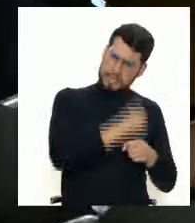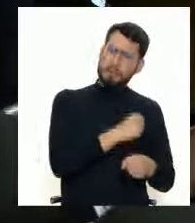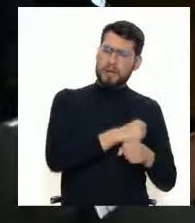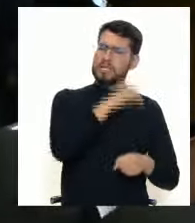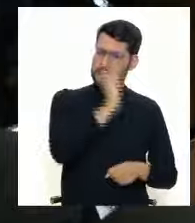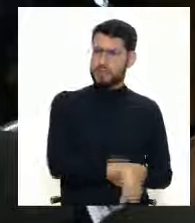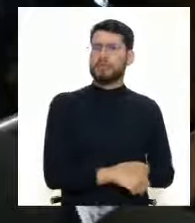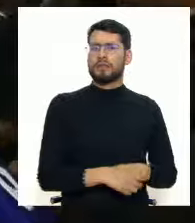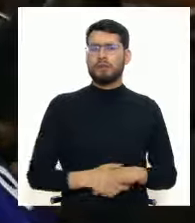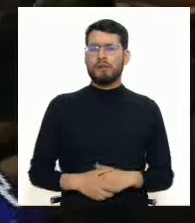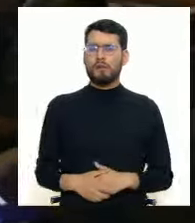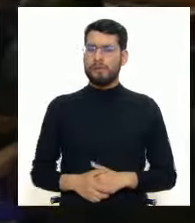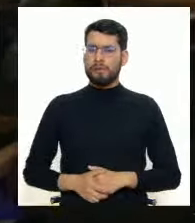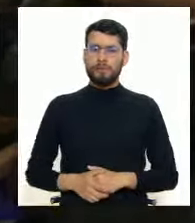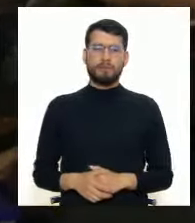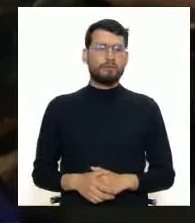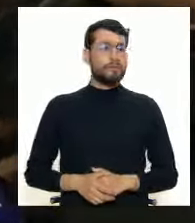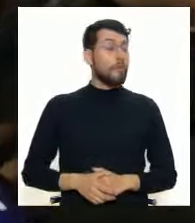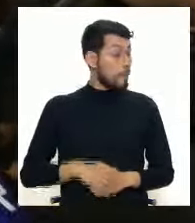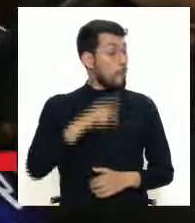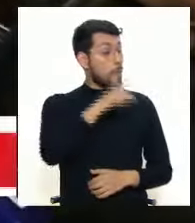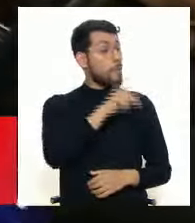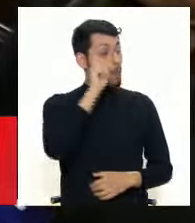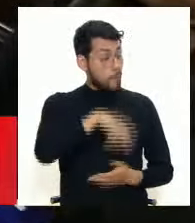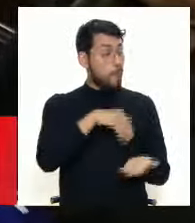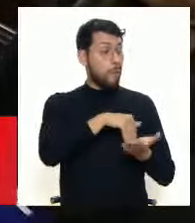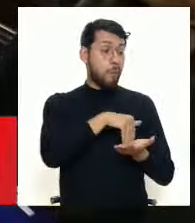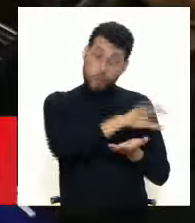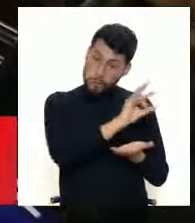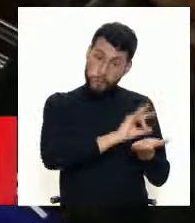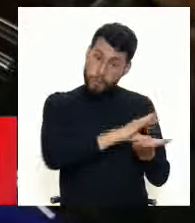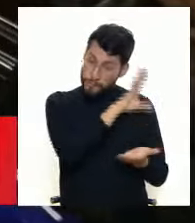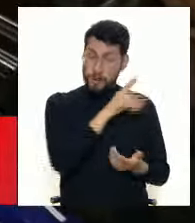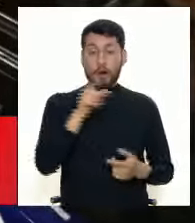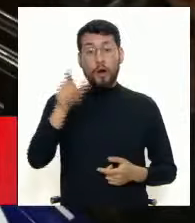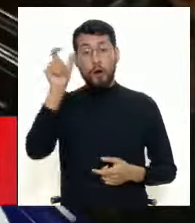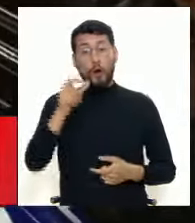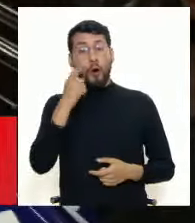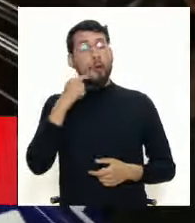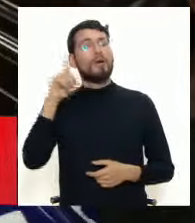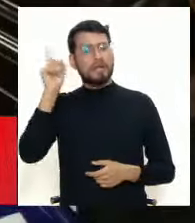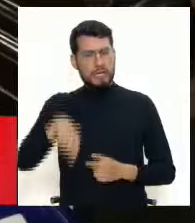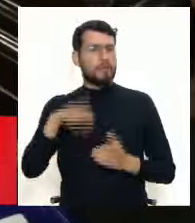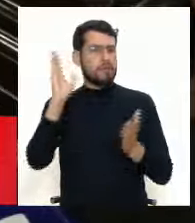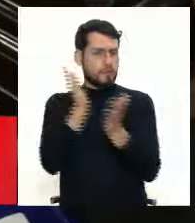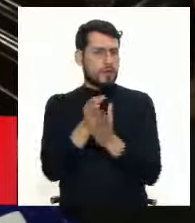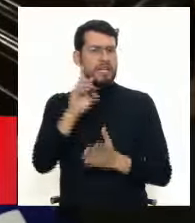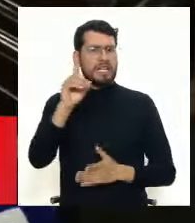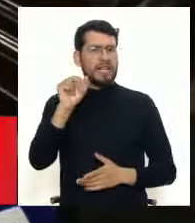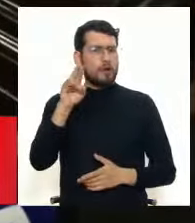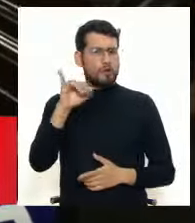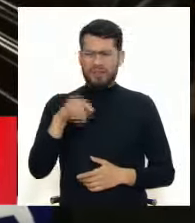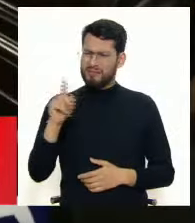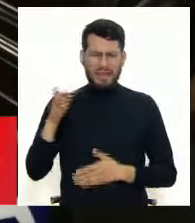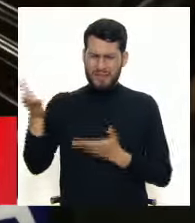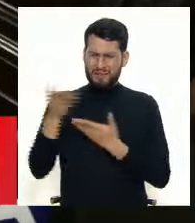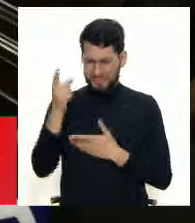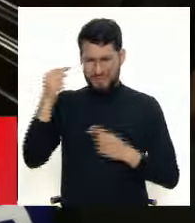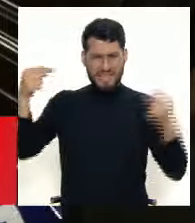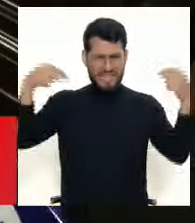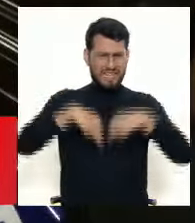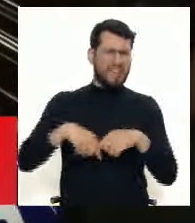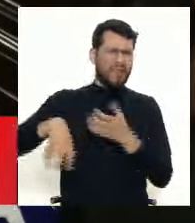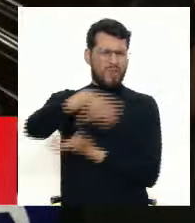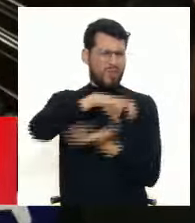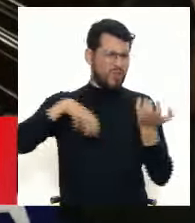trabajamos. Ella debería ser despedida y él debería ser sancionado, porque no pueden traer el desorden